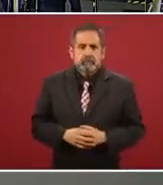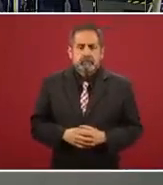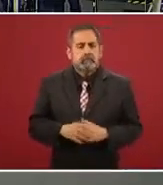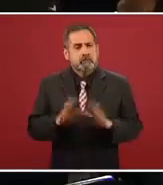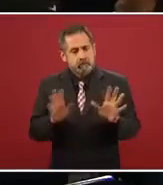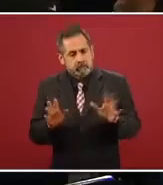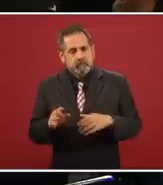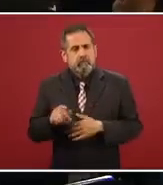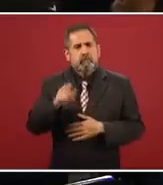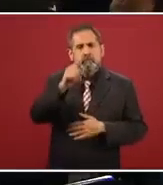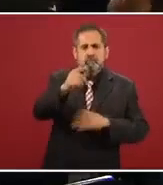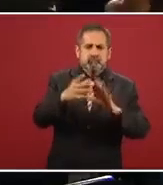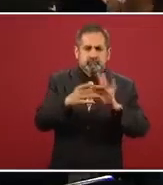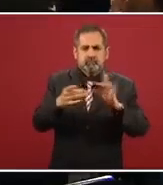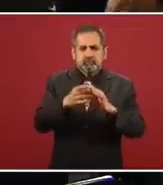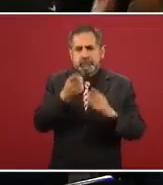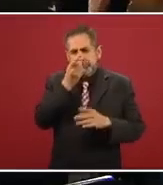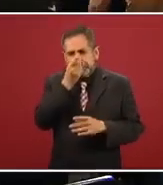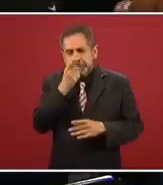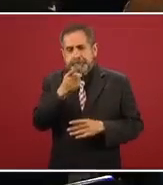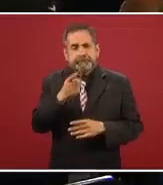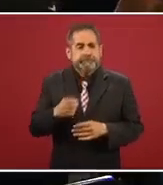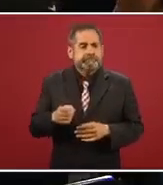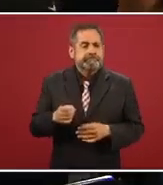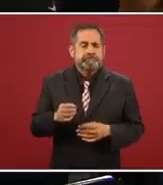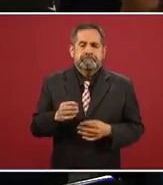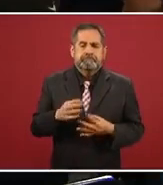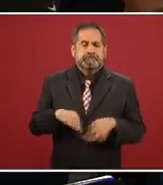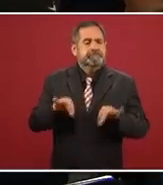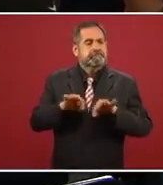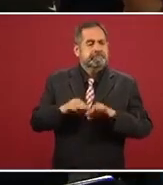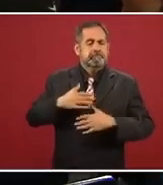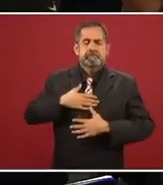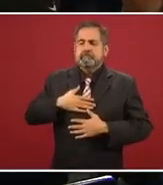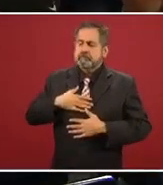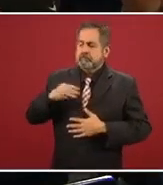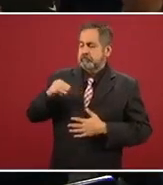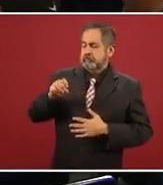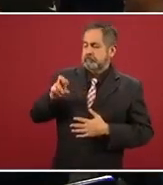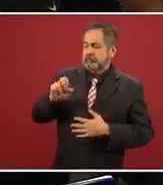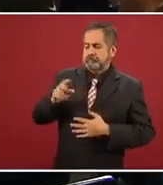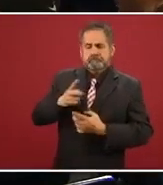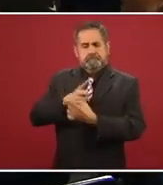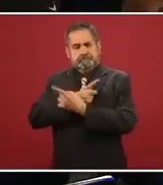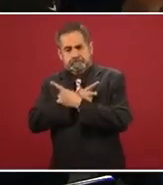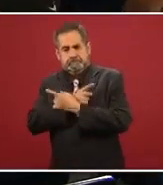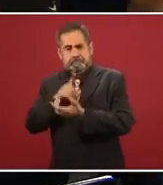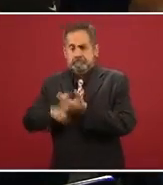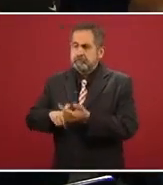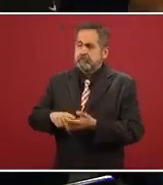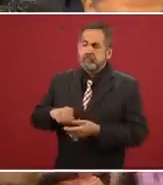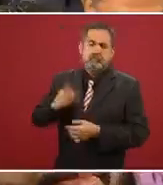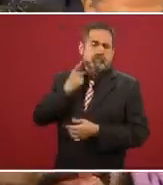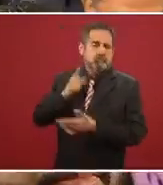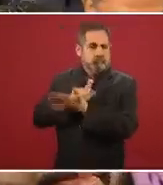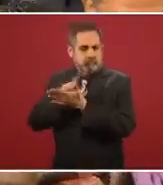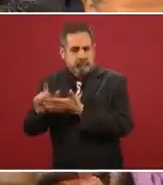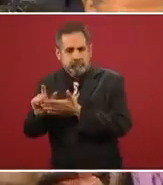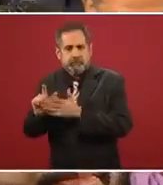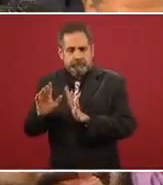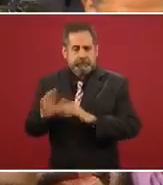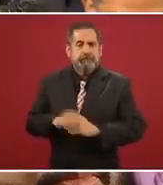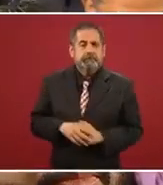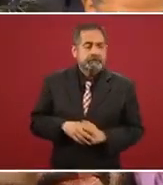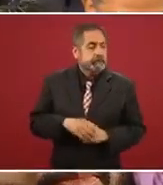Entendiendo que usted ha hablado de la importancia de la autoridad moral que debe de tener en la política, de los continuos ataques